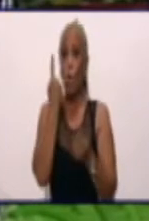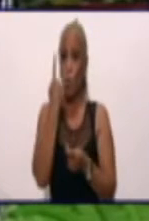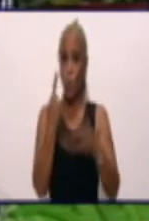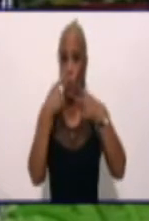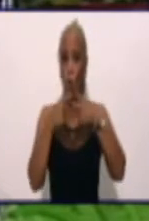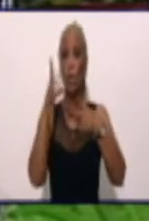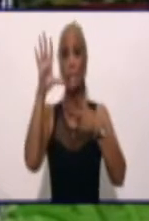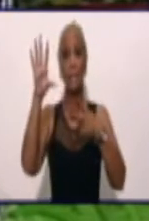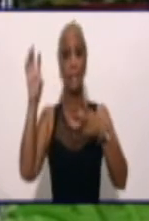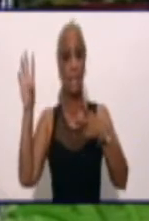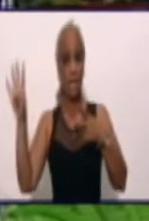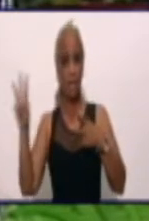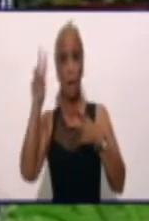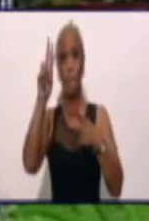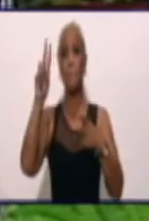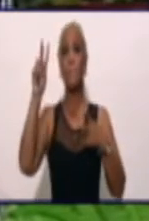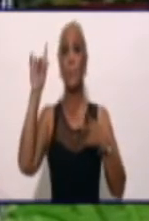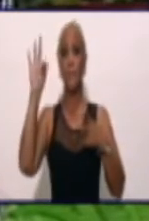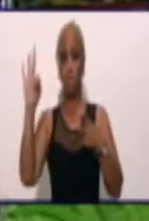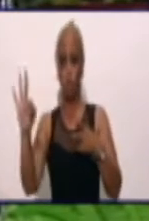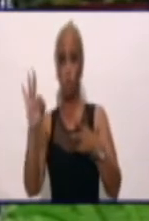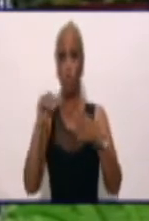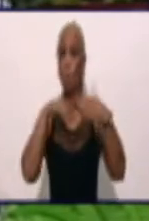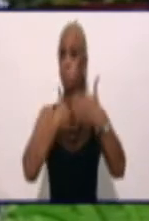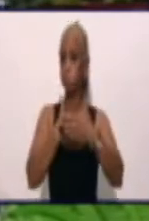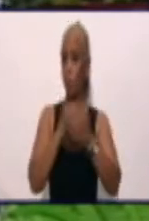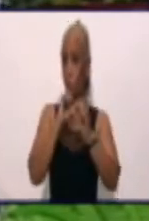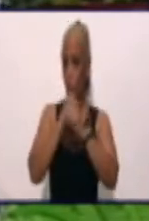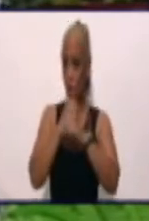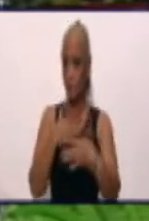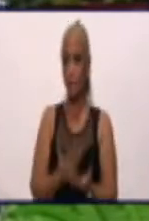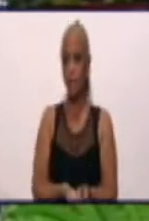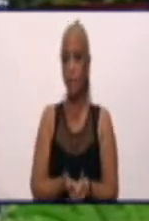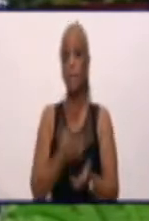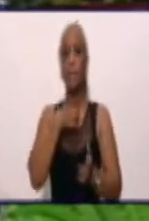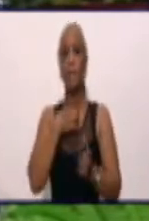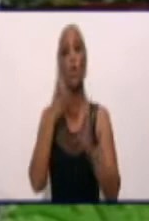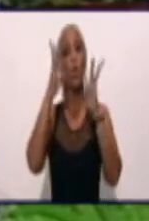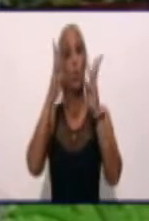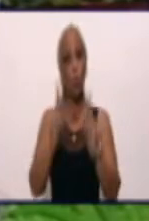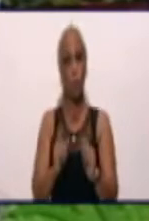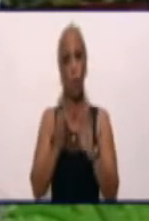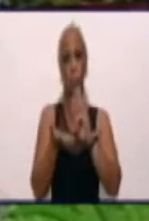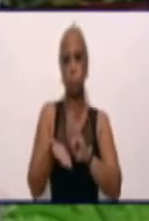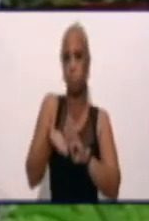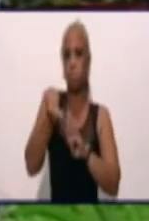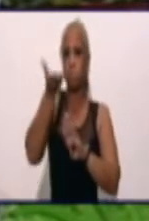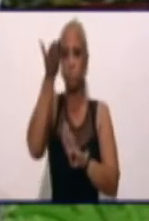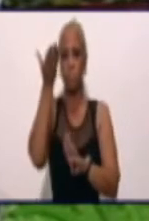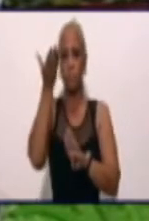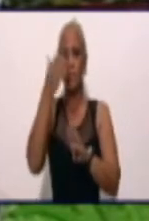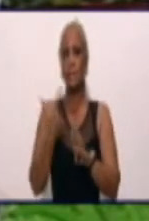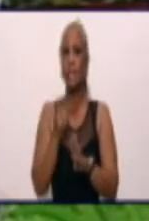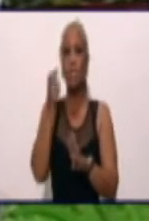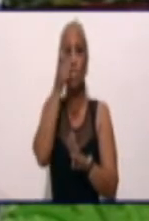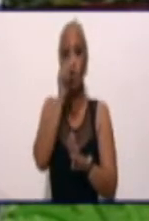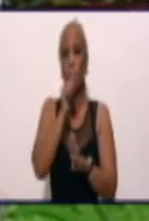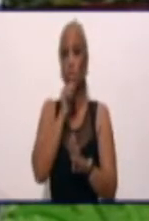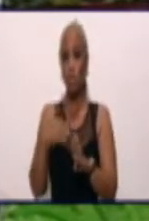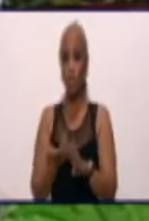528 muestras, teniendo en cuenta el elevado número de sospechosos